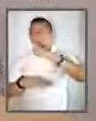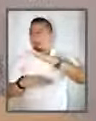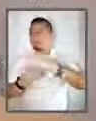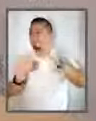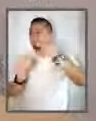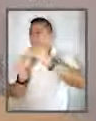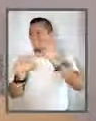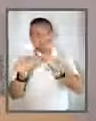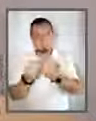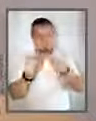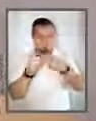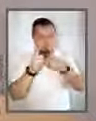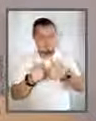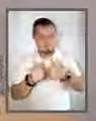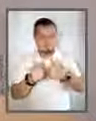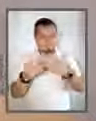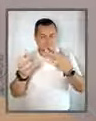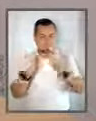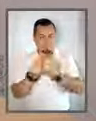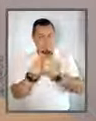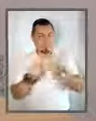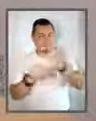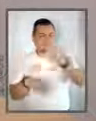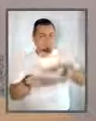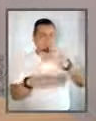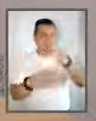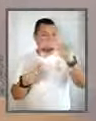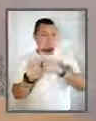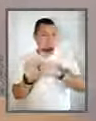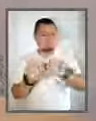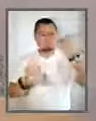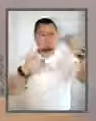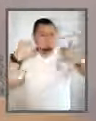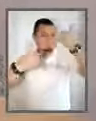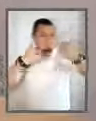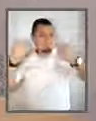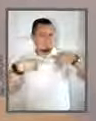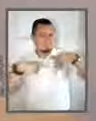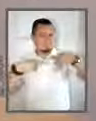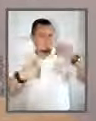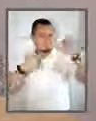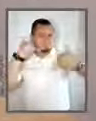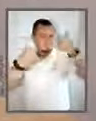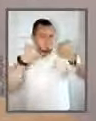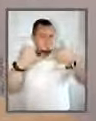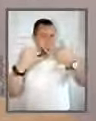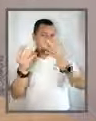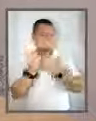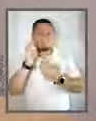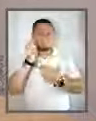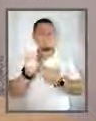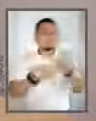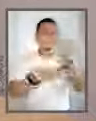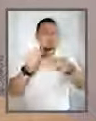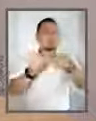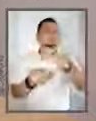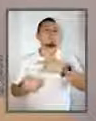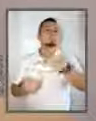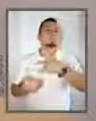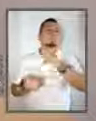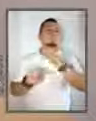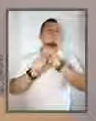sospechosos, ¿no? Estamos recibiendo más de 2,000 llamadas diarias al call center, ¿no? Y obviamente no todas tienen